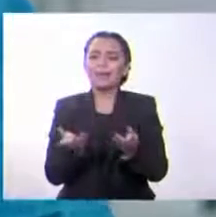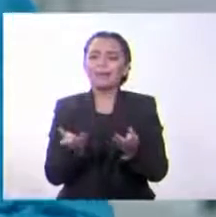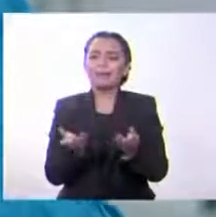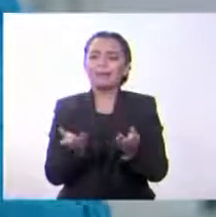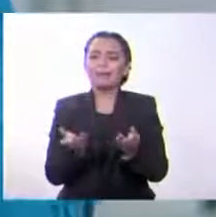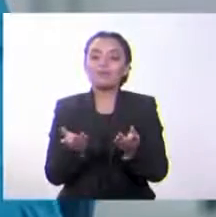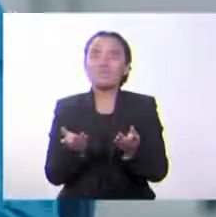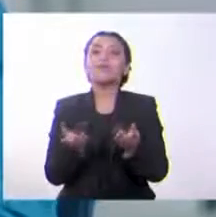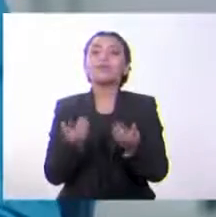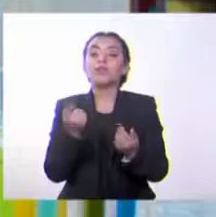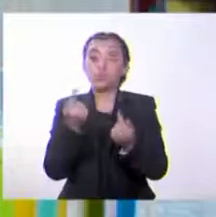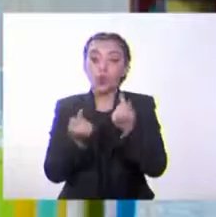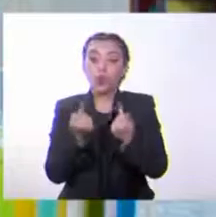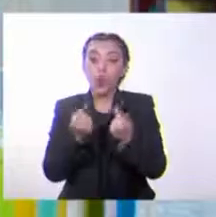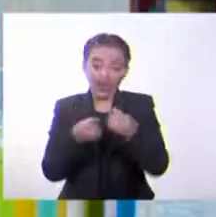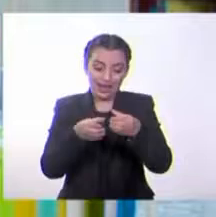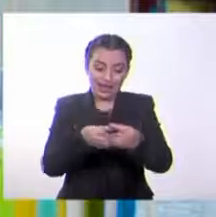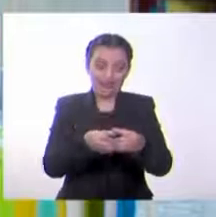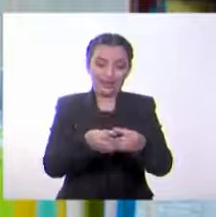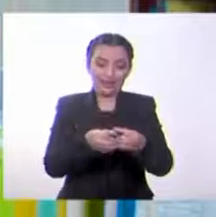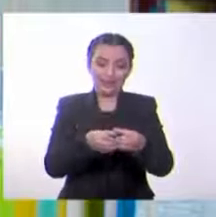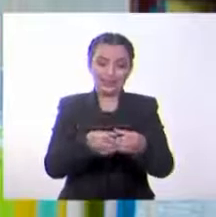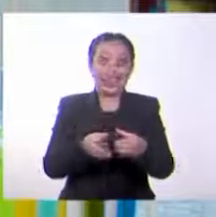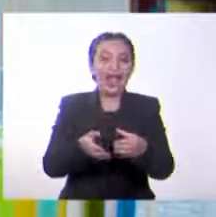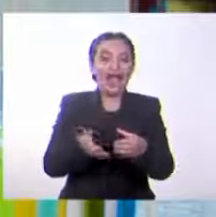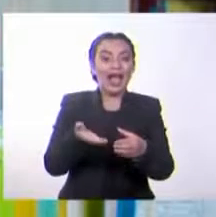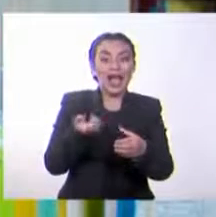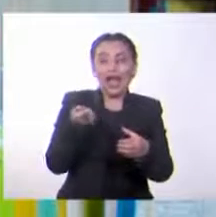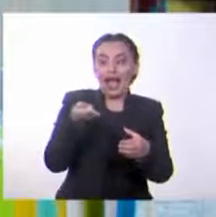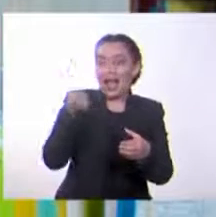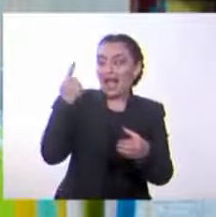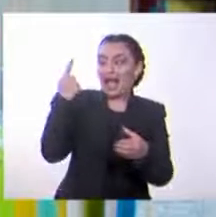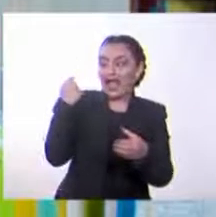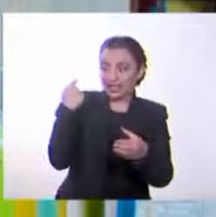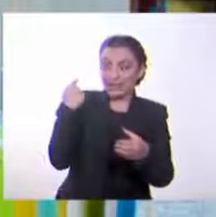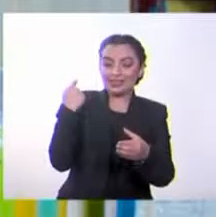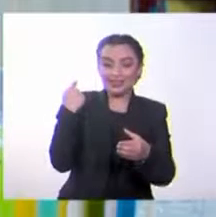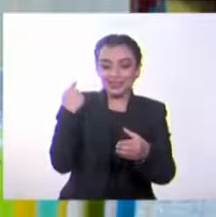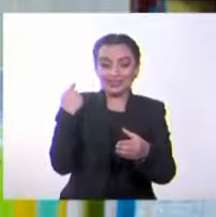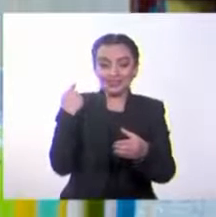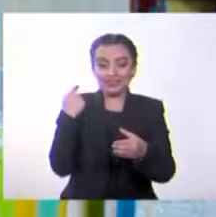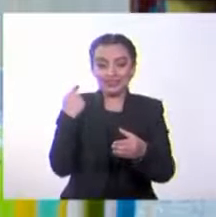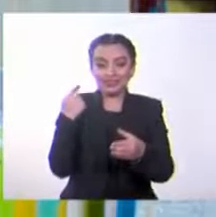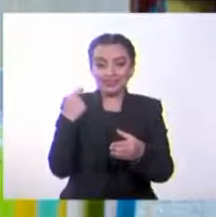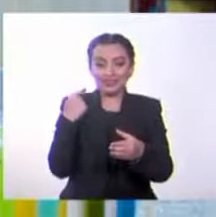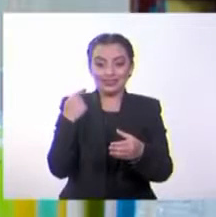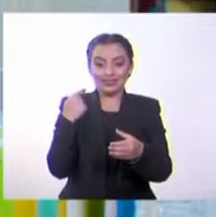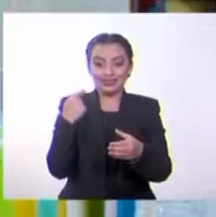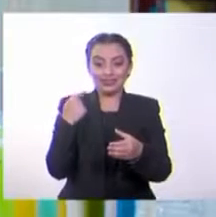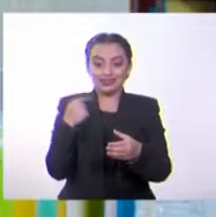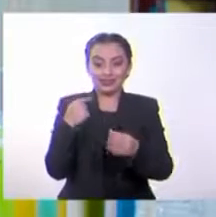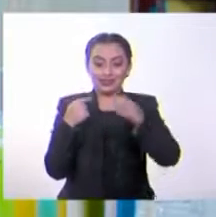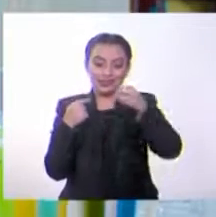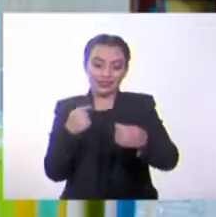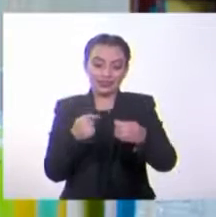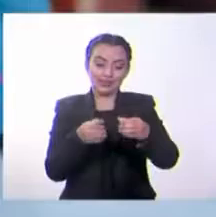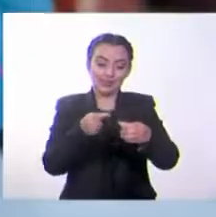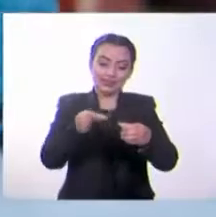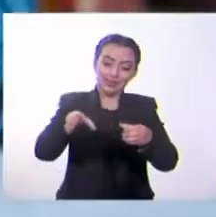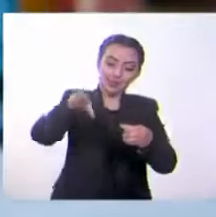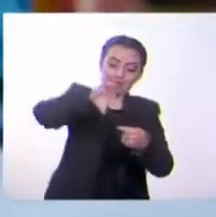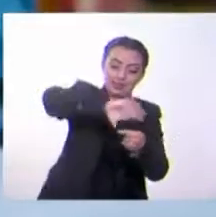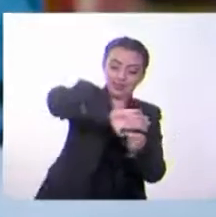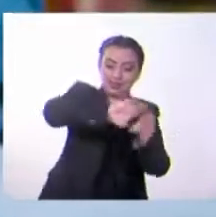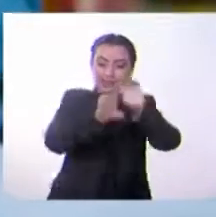quedar abajo y cuál iba a quedar arriba? Entonces, para esta ocasión vamos a poner la tarjeta en el vaso